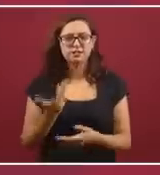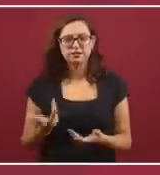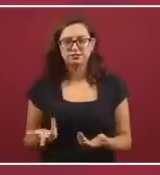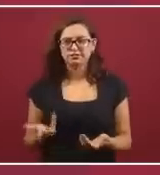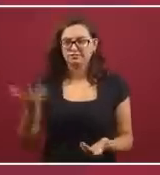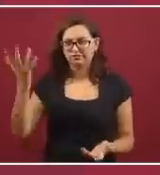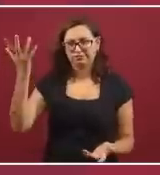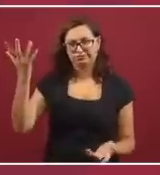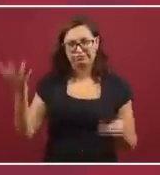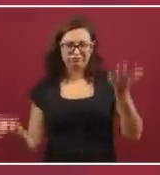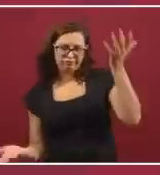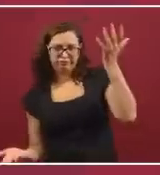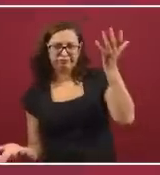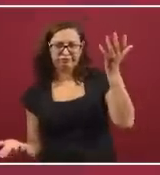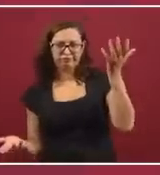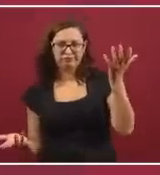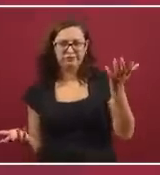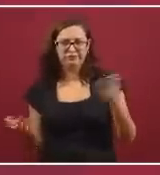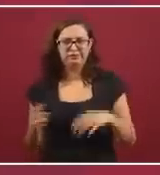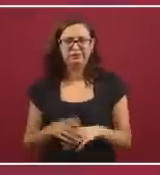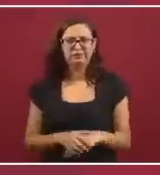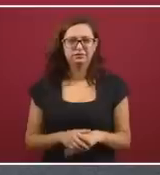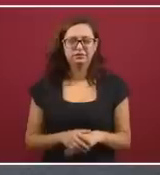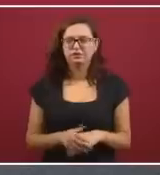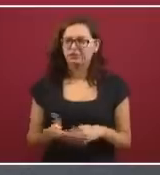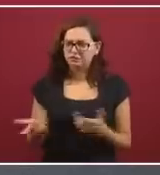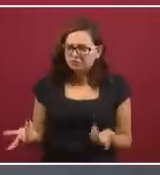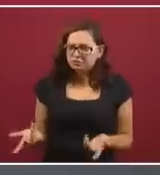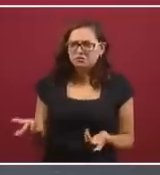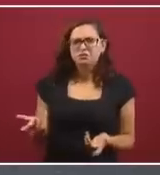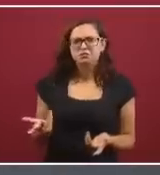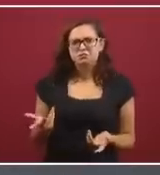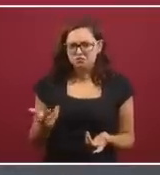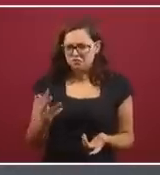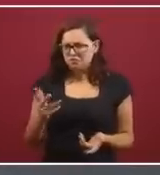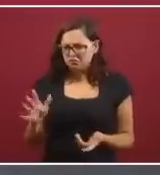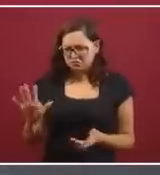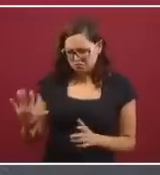allí hay muchas posibilidades de trabajo